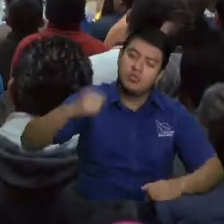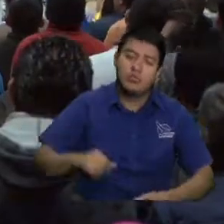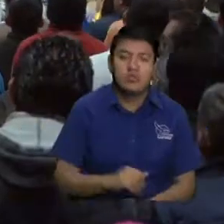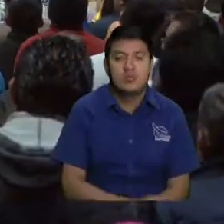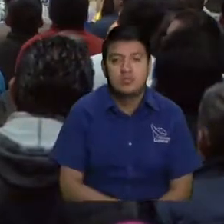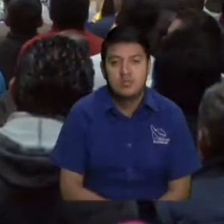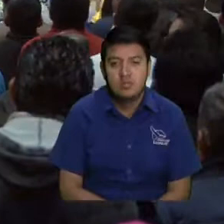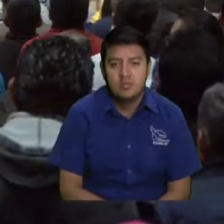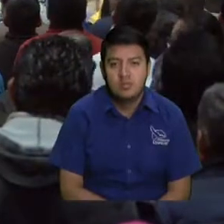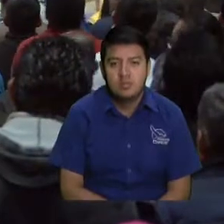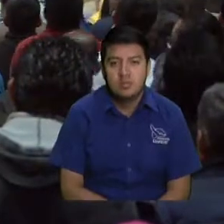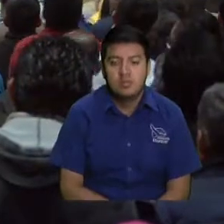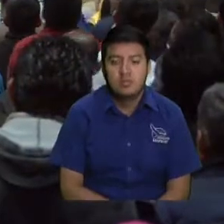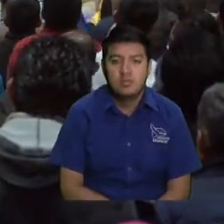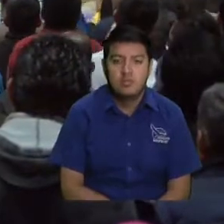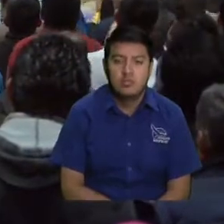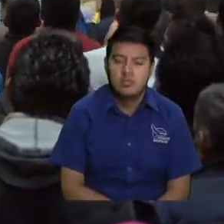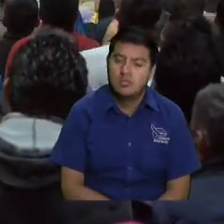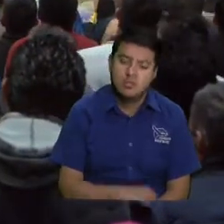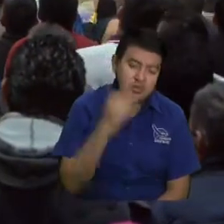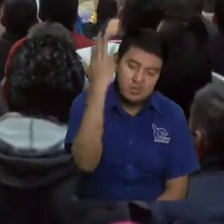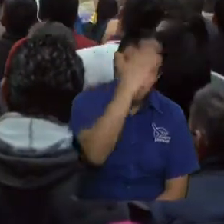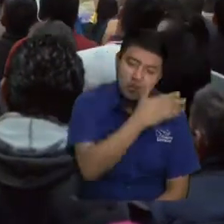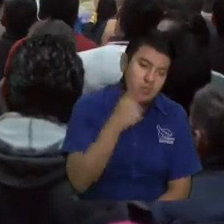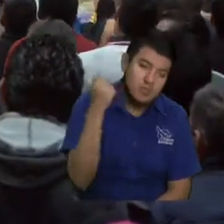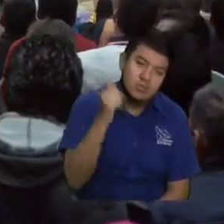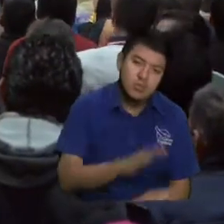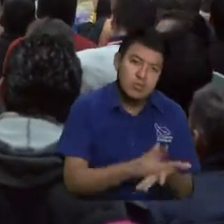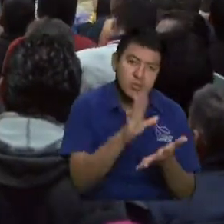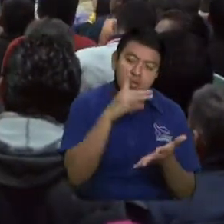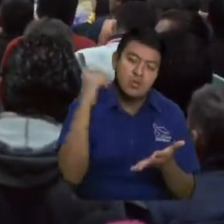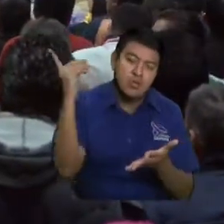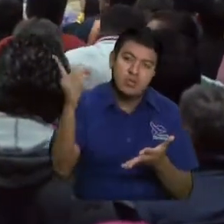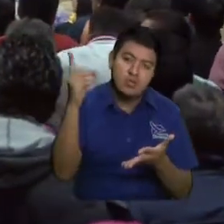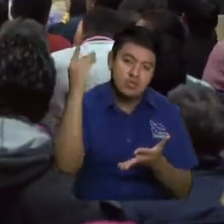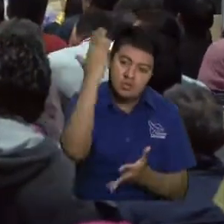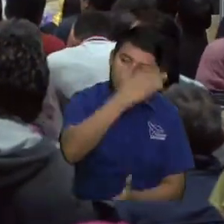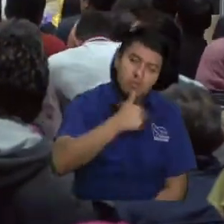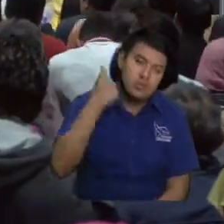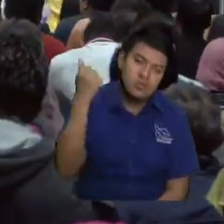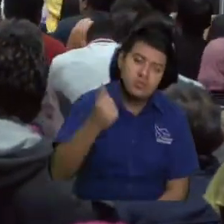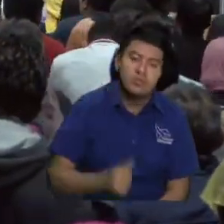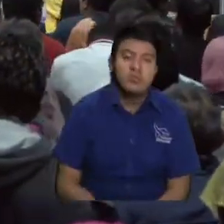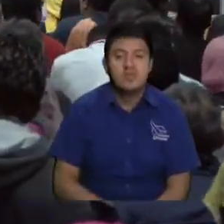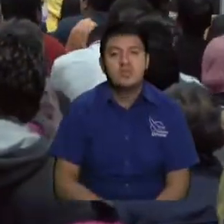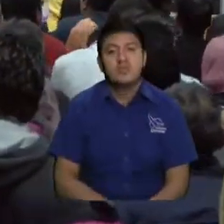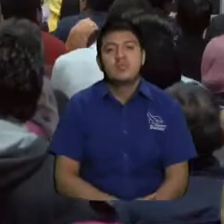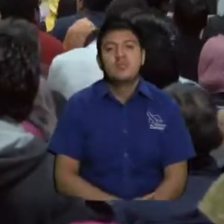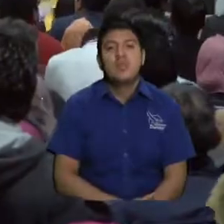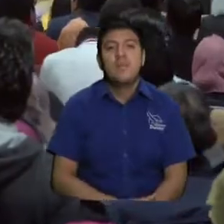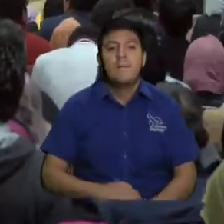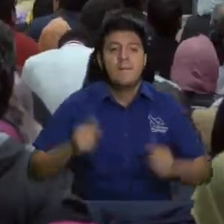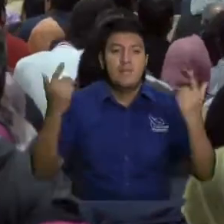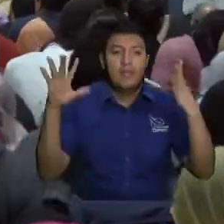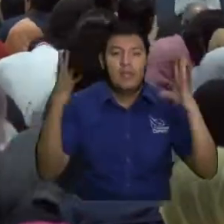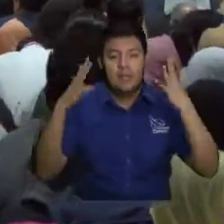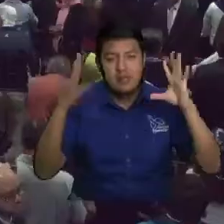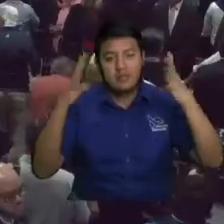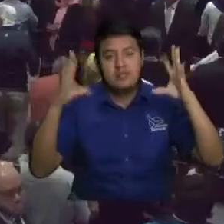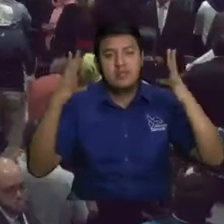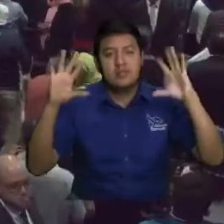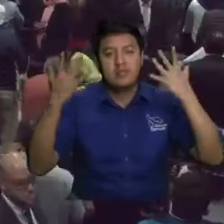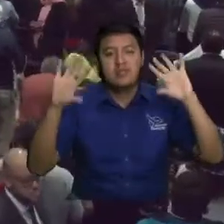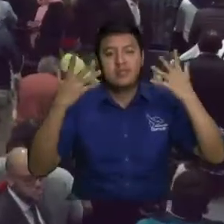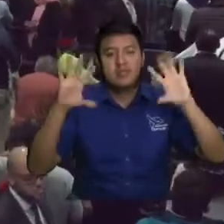hermoso es de sentir, ¿verdad? Gloria a Dios. Qué lindo, aquí viene otra persona más a mi izquierda.